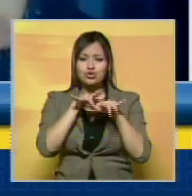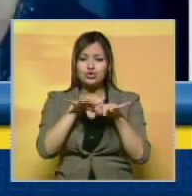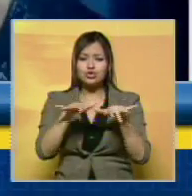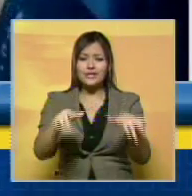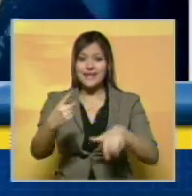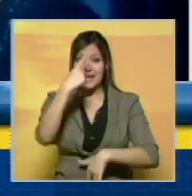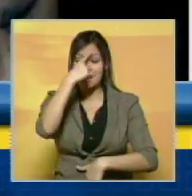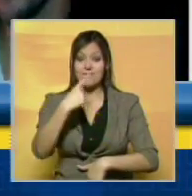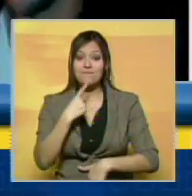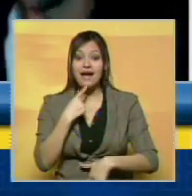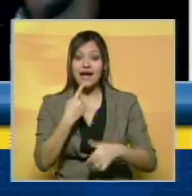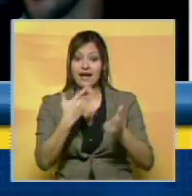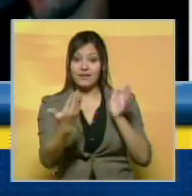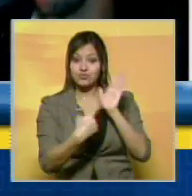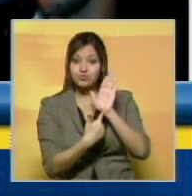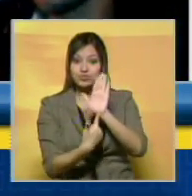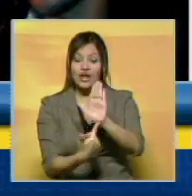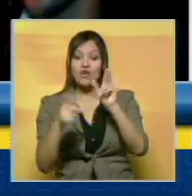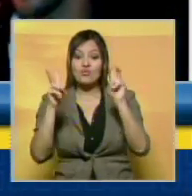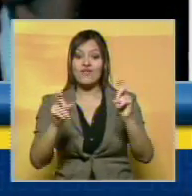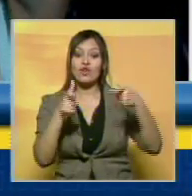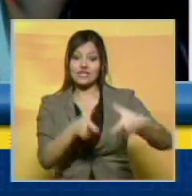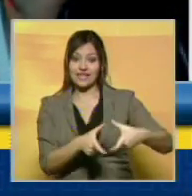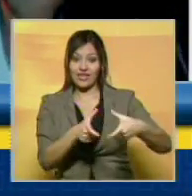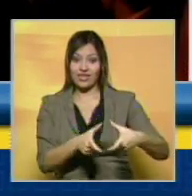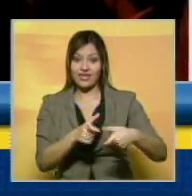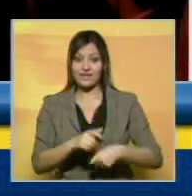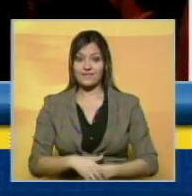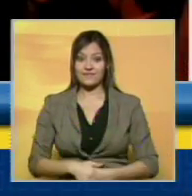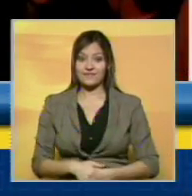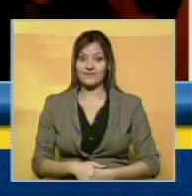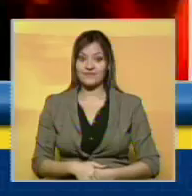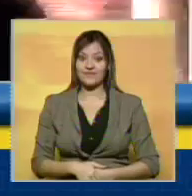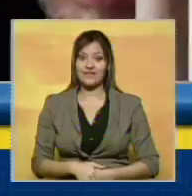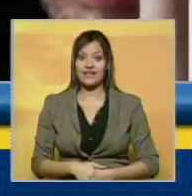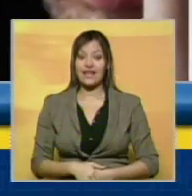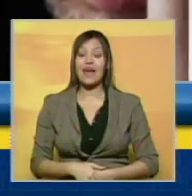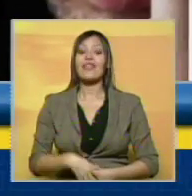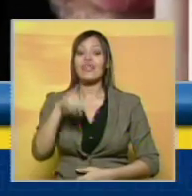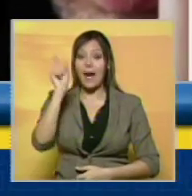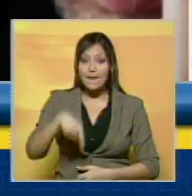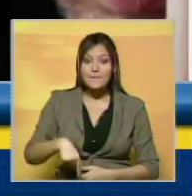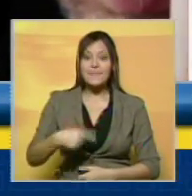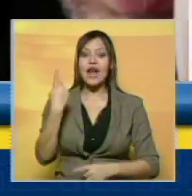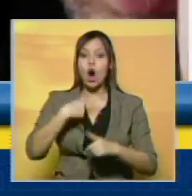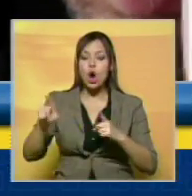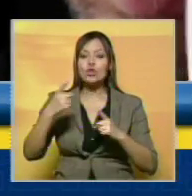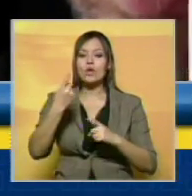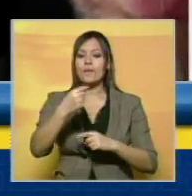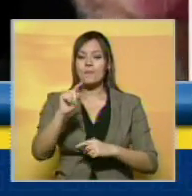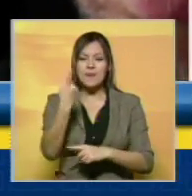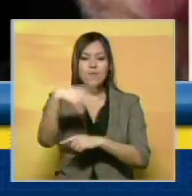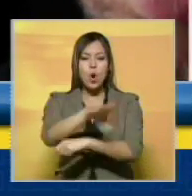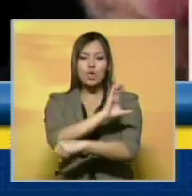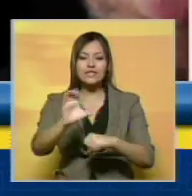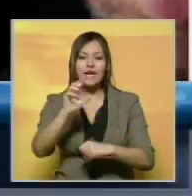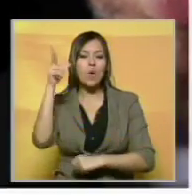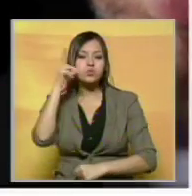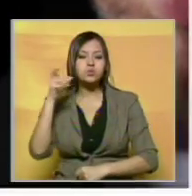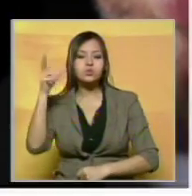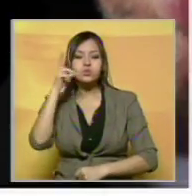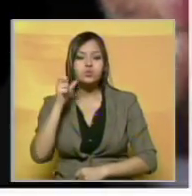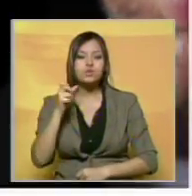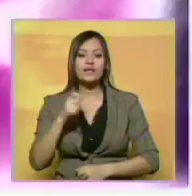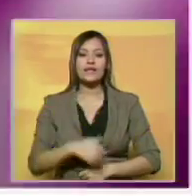de la portada y título de su nuevo disco Sex Plus Love, así como el audio de su primer sencillo que interpreta en